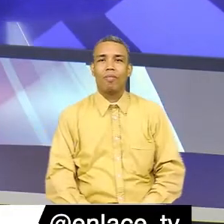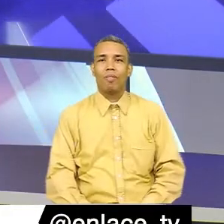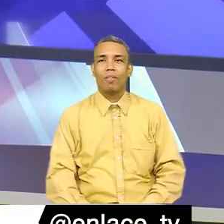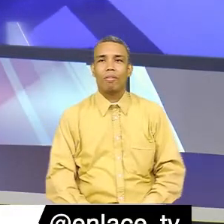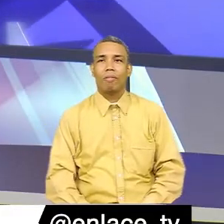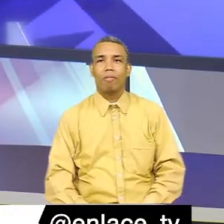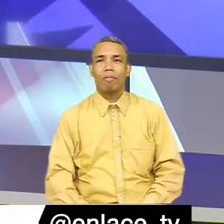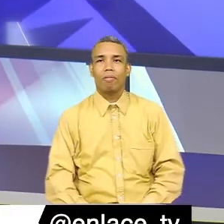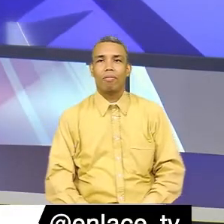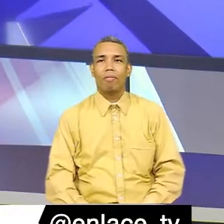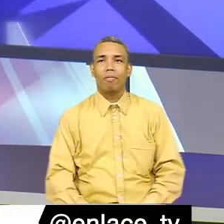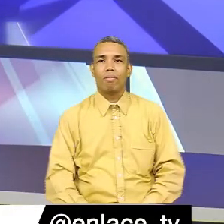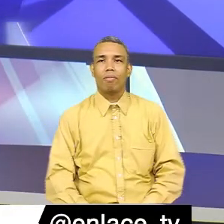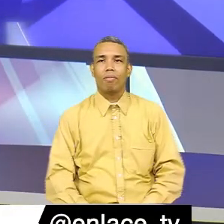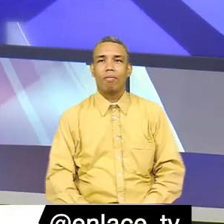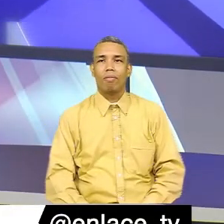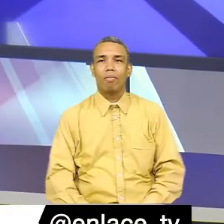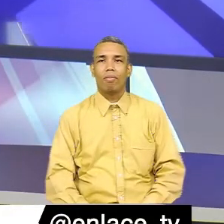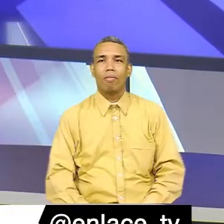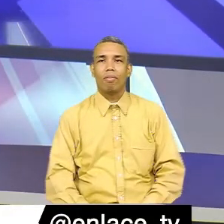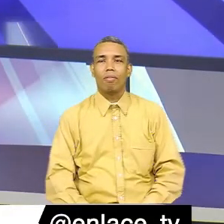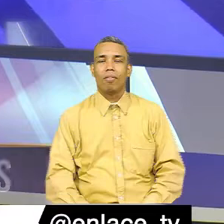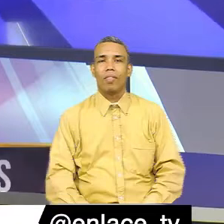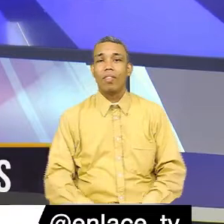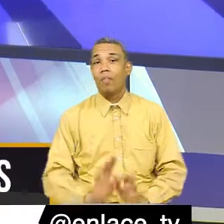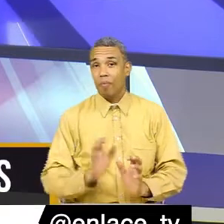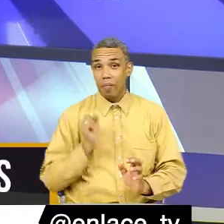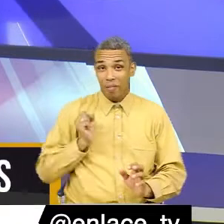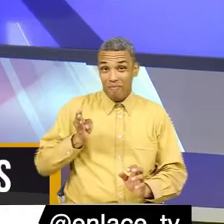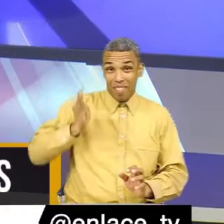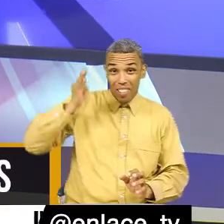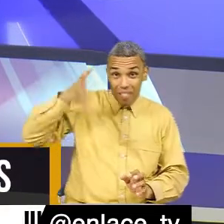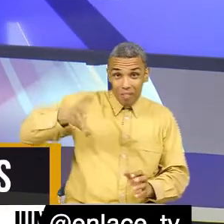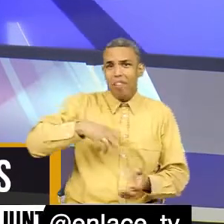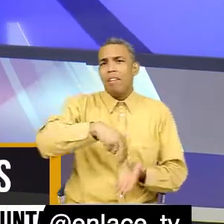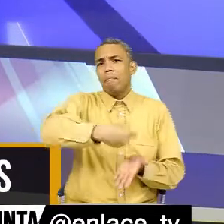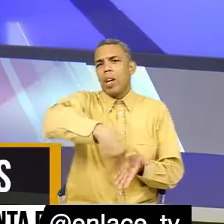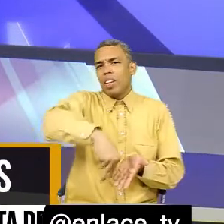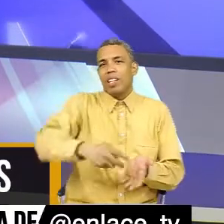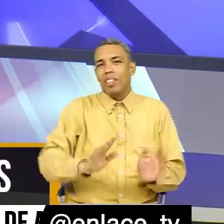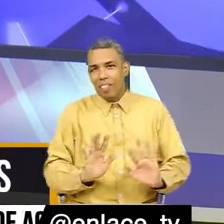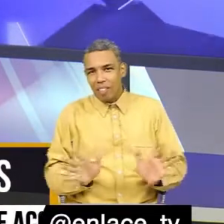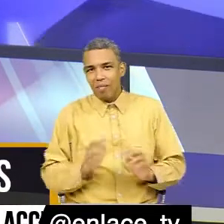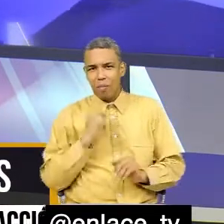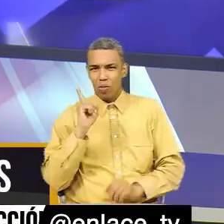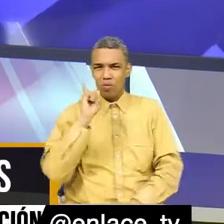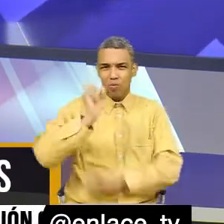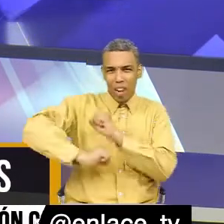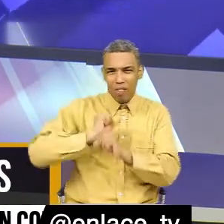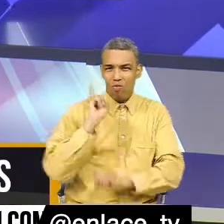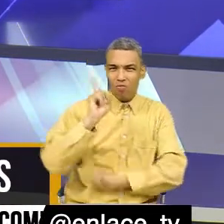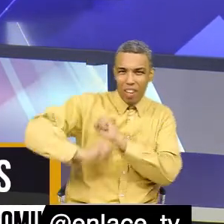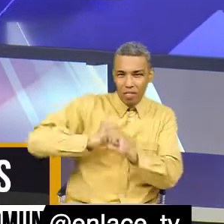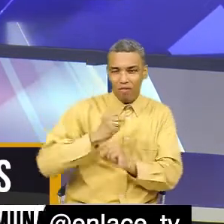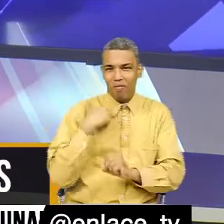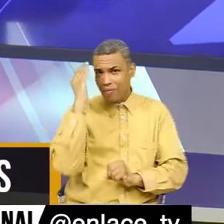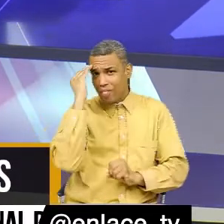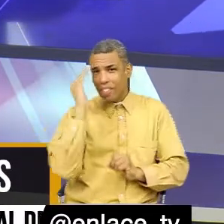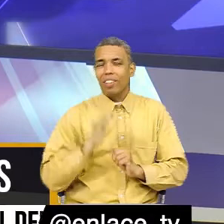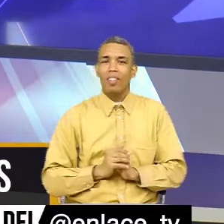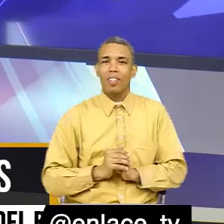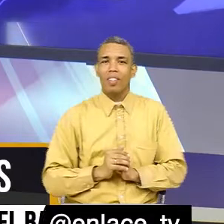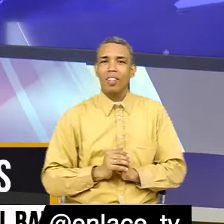Muy bien, y vamos a retornar con la información del baile de amor y amistad del Club Infantas. Jorge, y como ya es tradición, los barranqueños estamos acostumbrados a